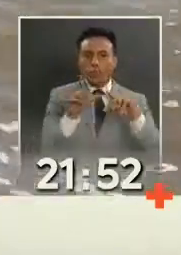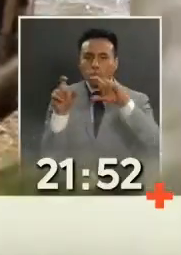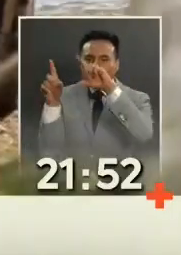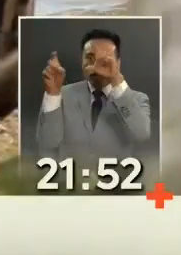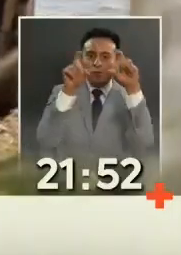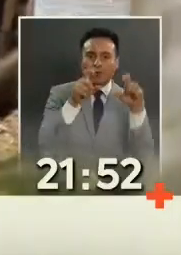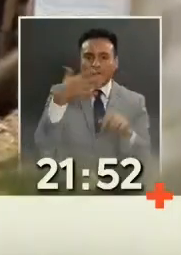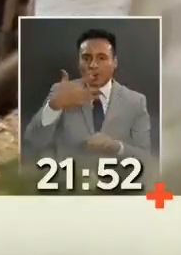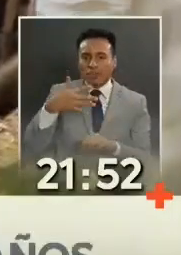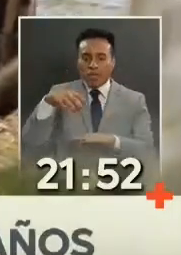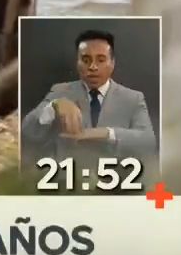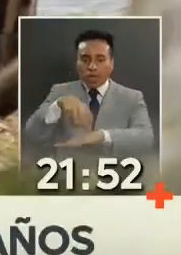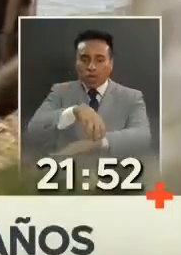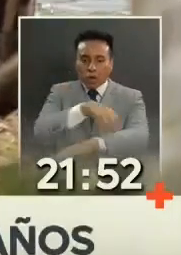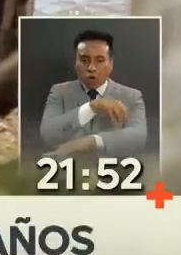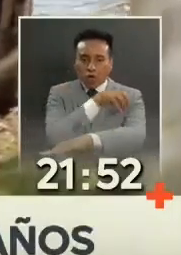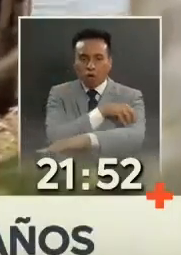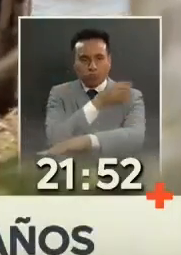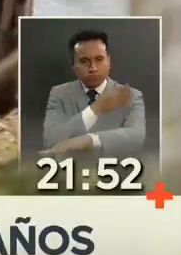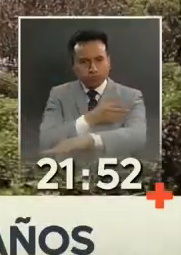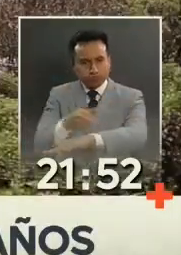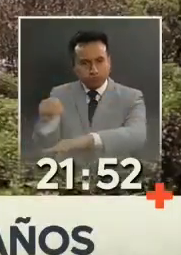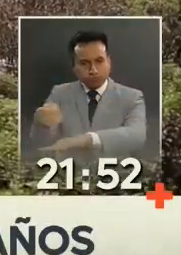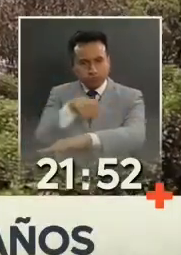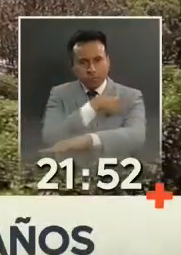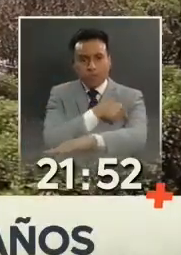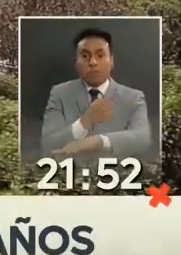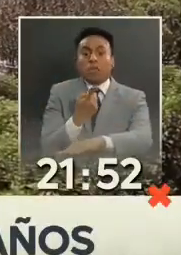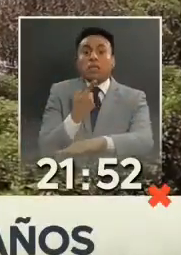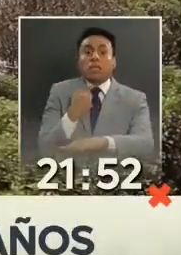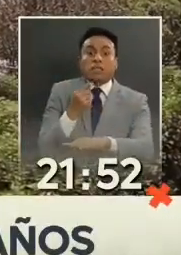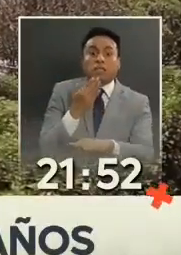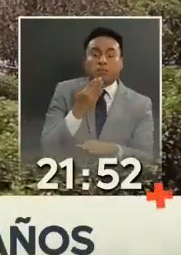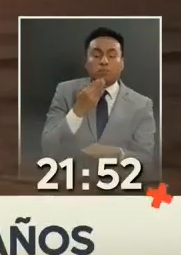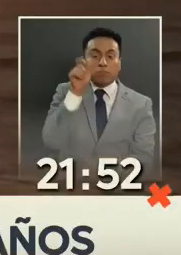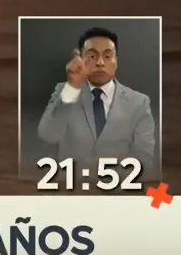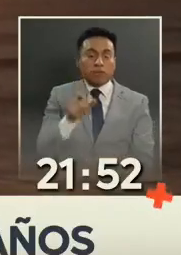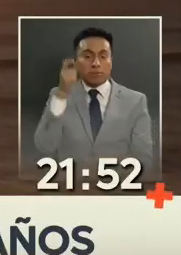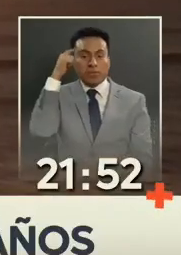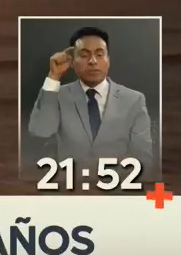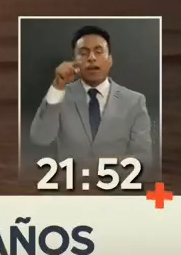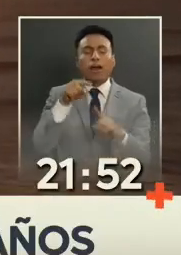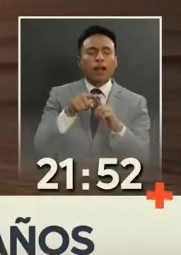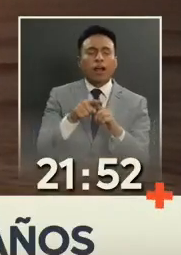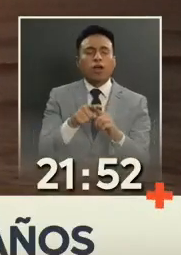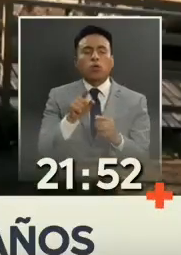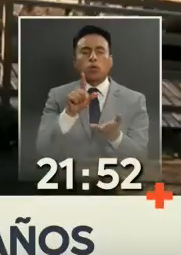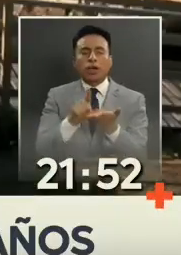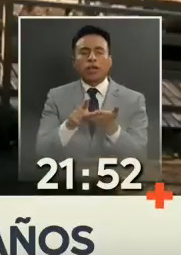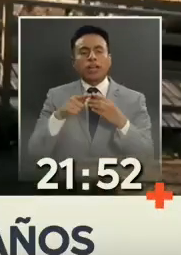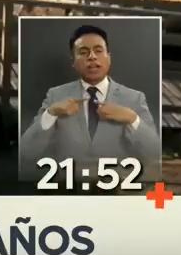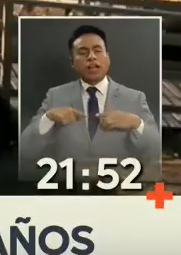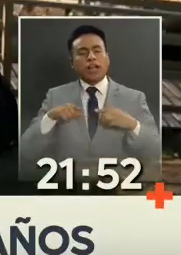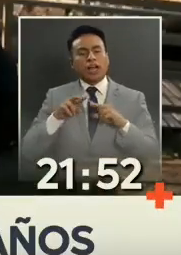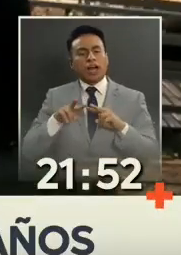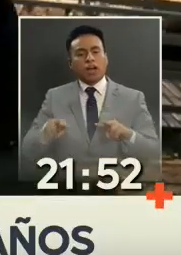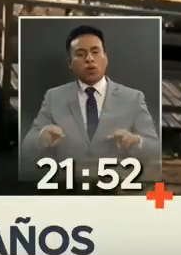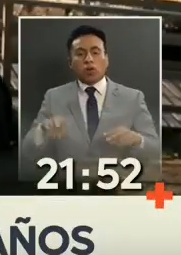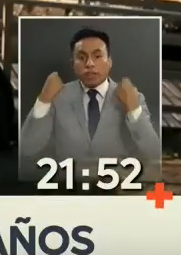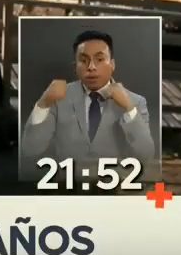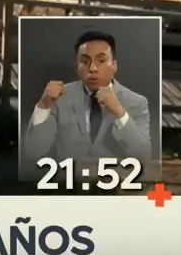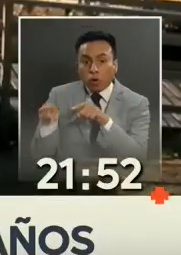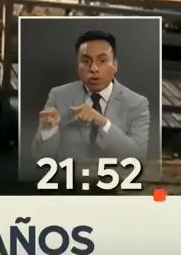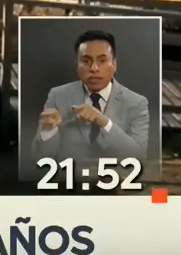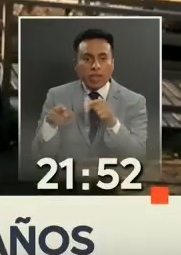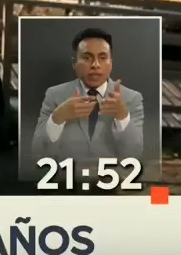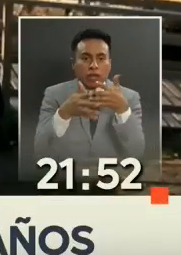por región, región por región, o también por interés. Es decir, si una persona quiere buscar destinos de relajo, destinos de deporte, destinos de